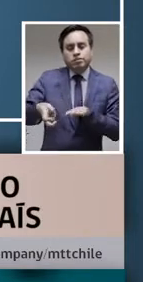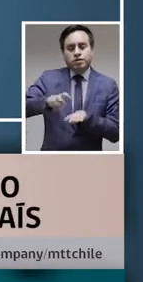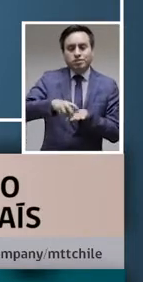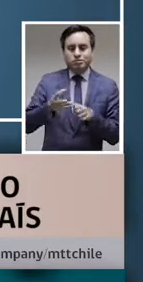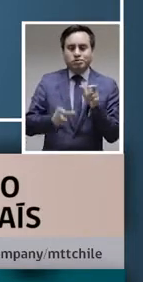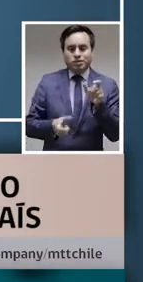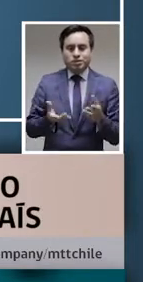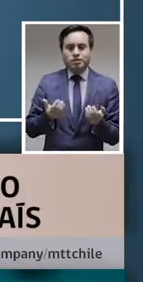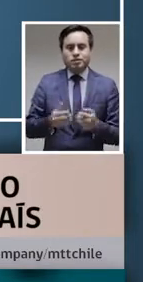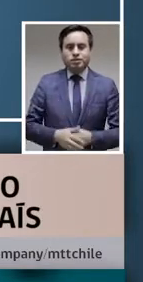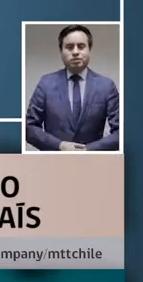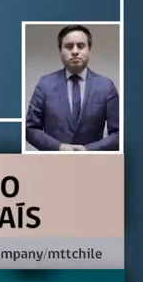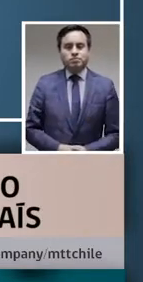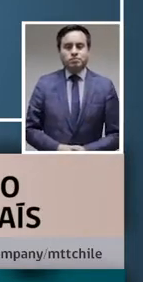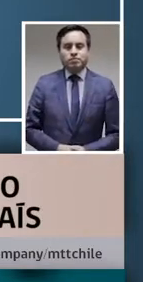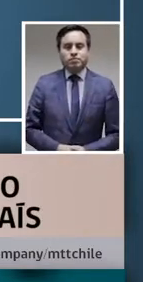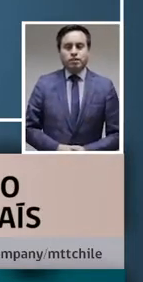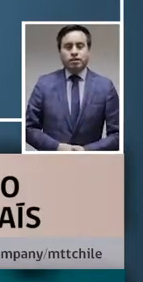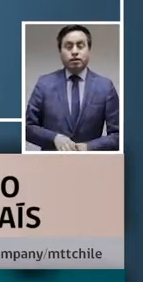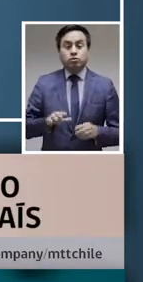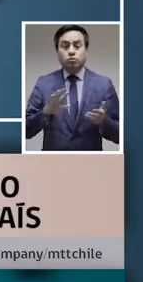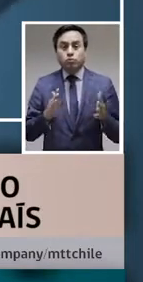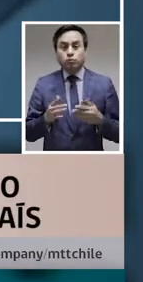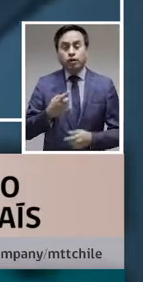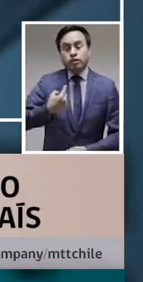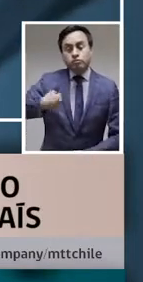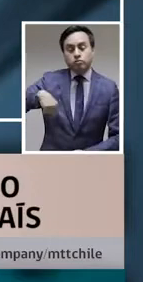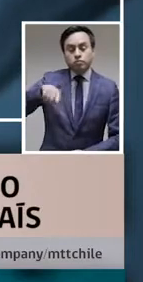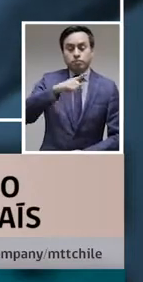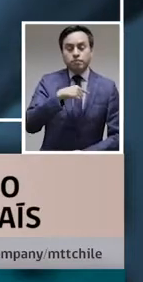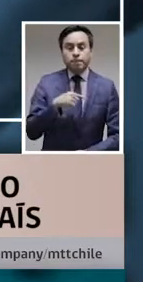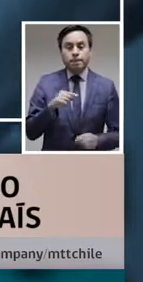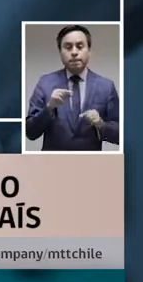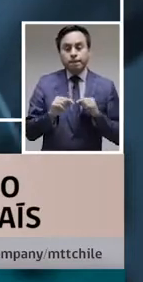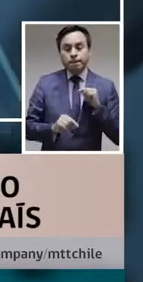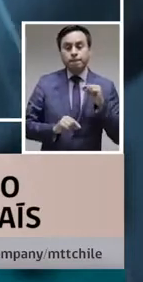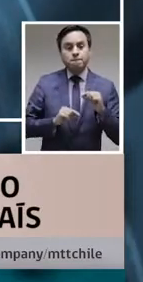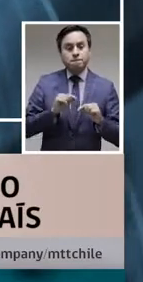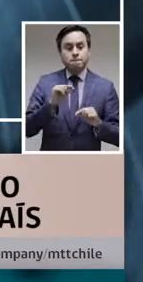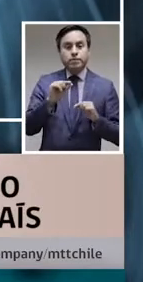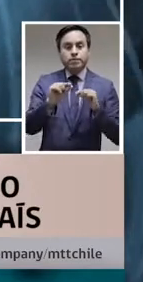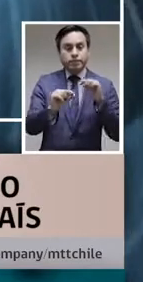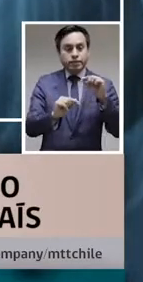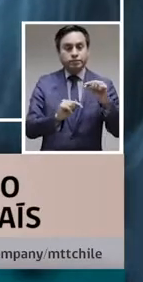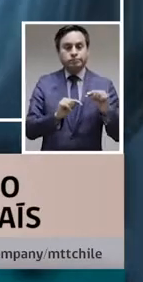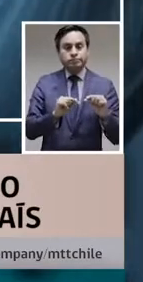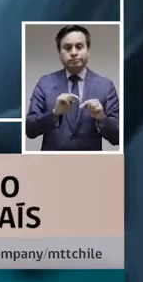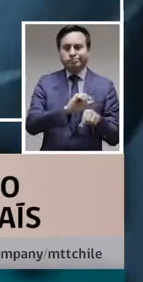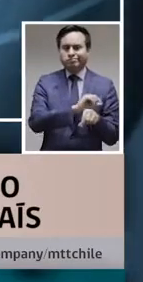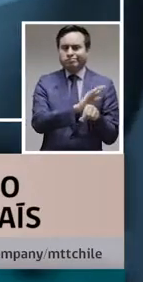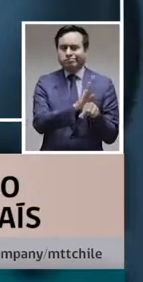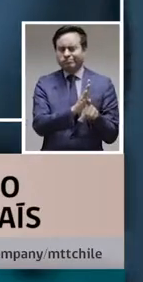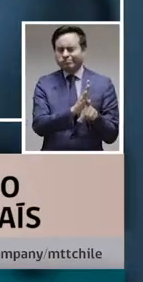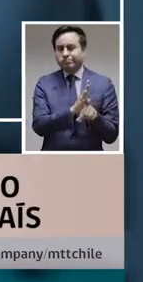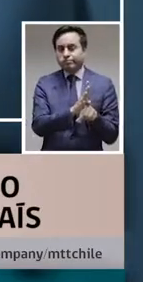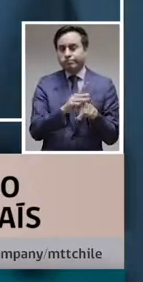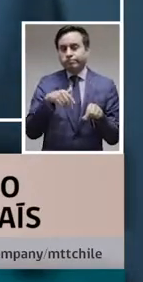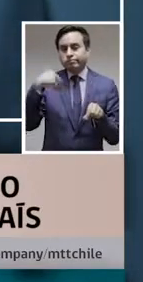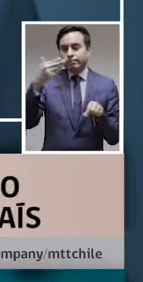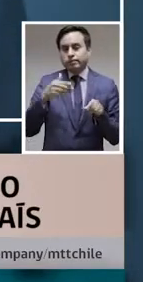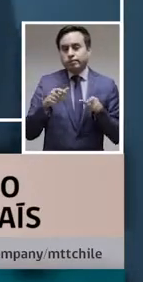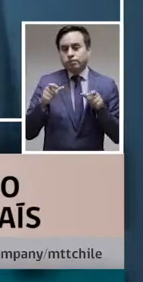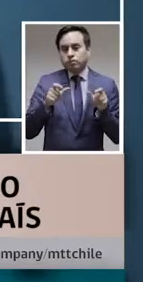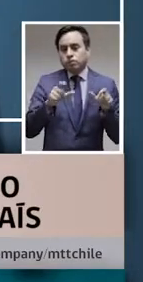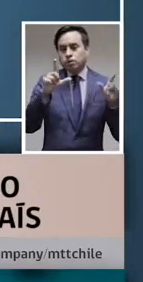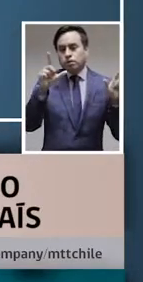necesitan. Nuestro supuesto es que en la medida que la pandemia se empiece a